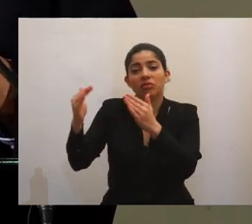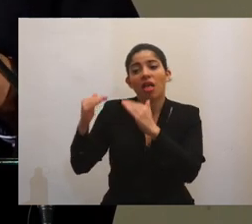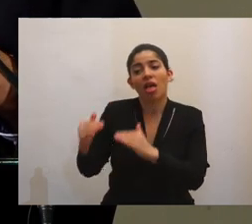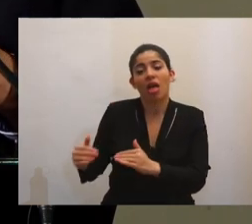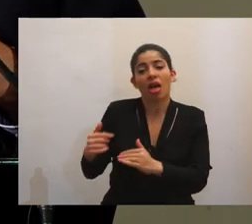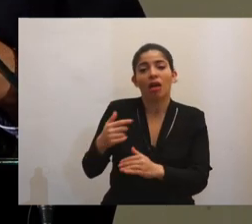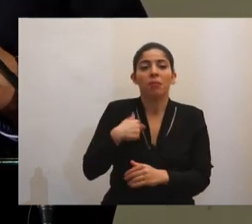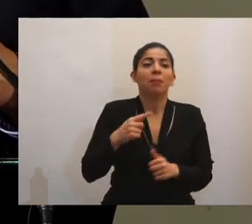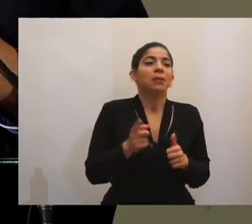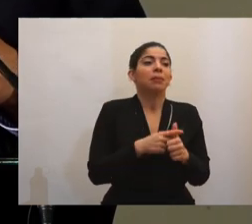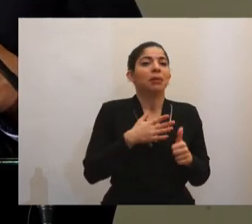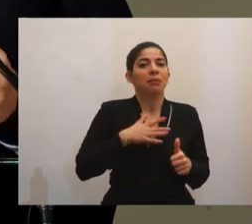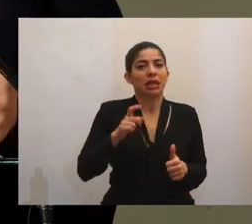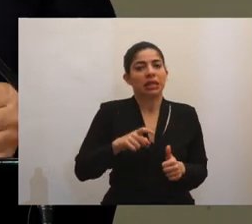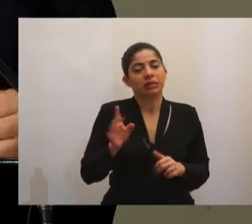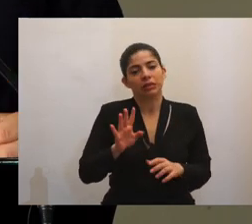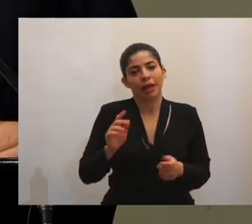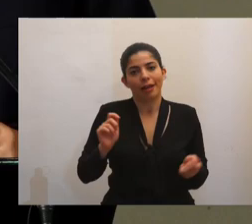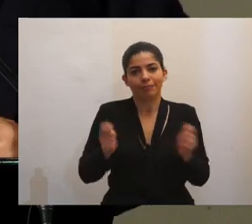necesidades. Gracias.